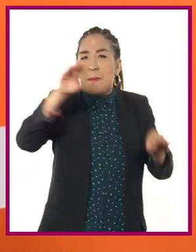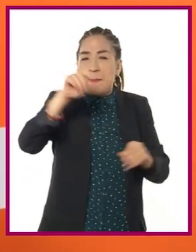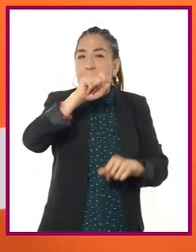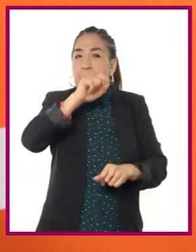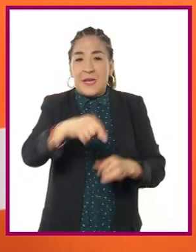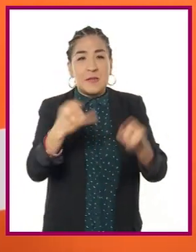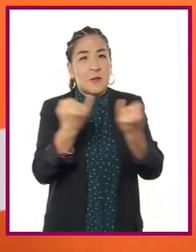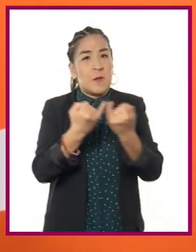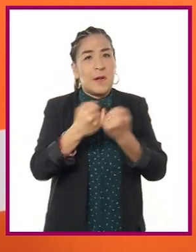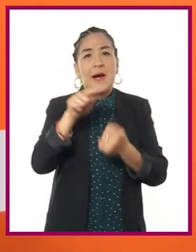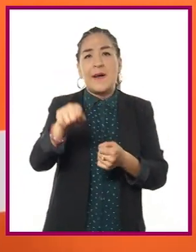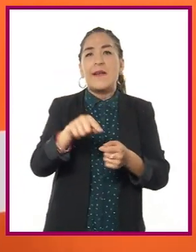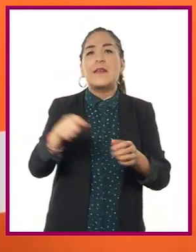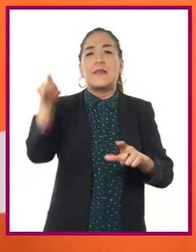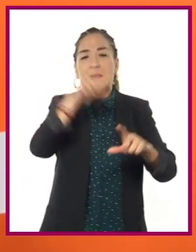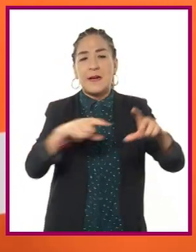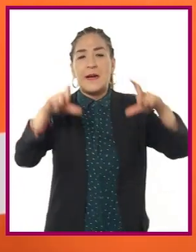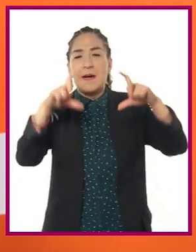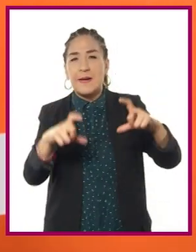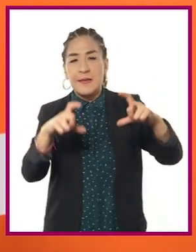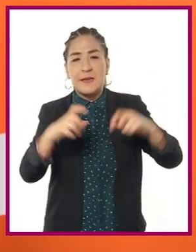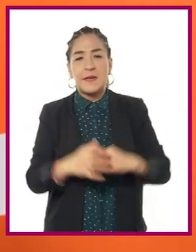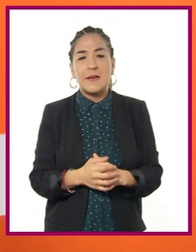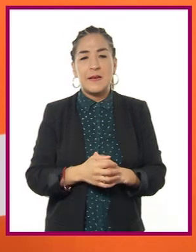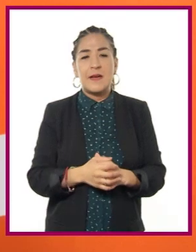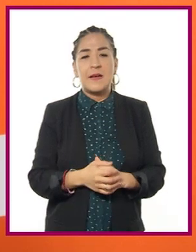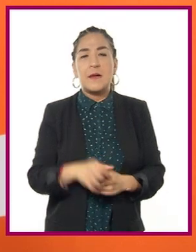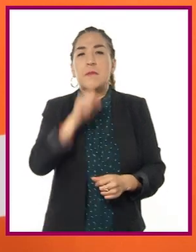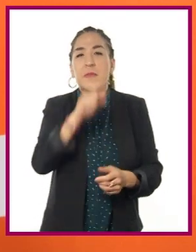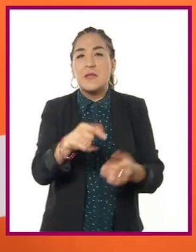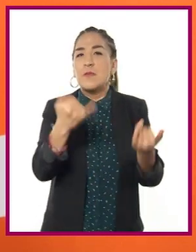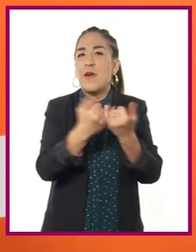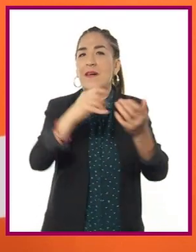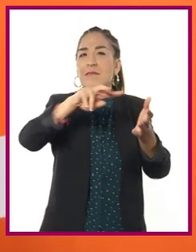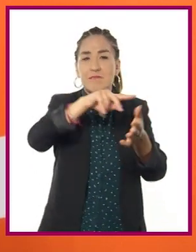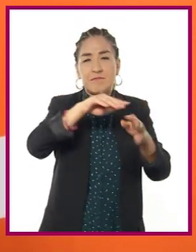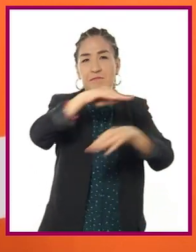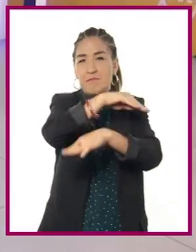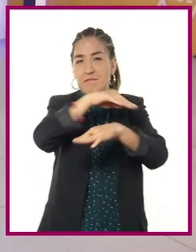es el centro de la circunferencia circunscrita en él?